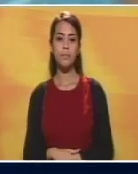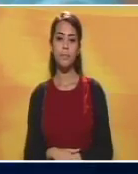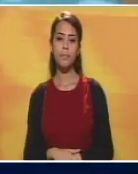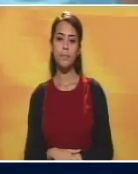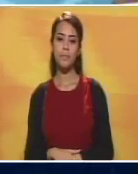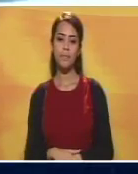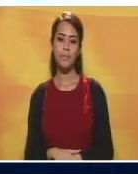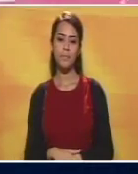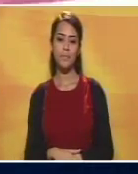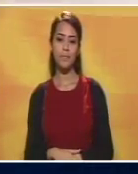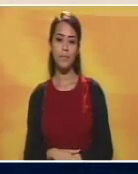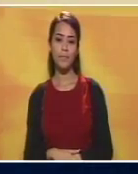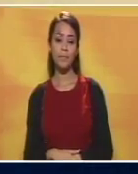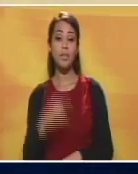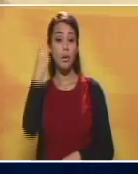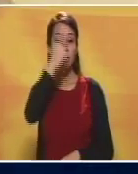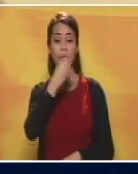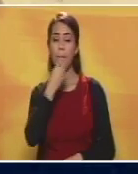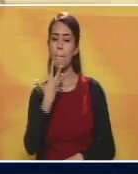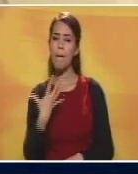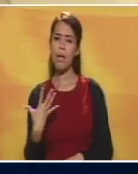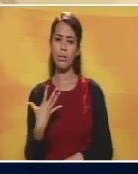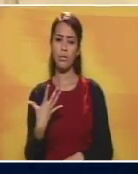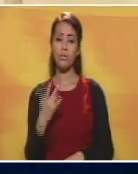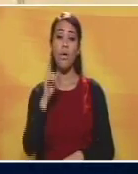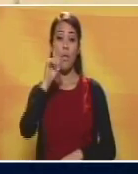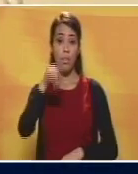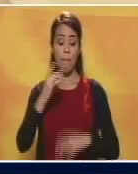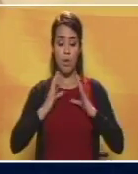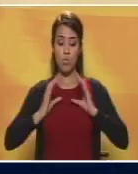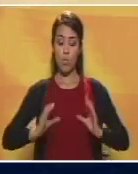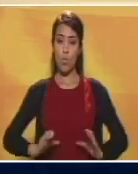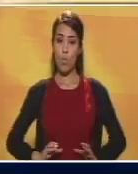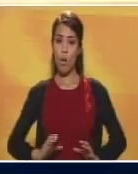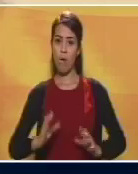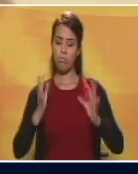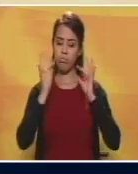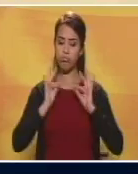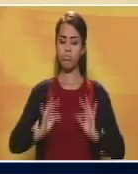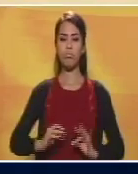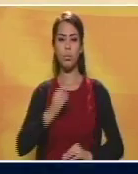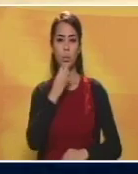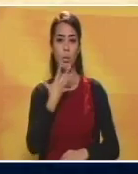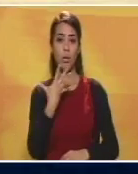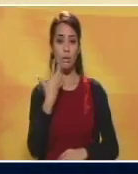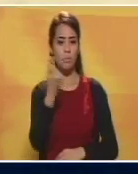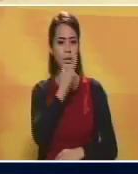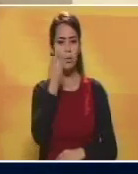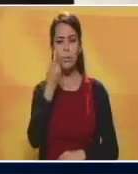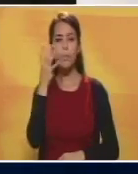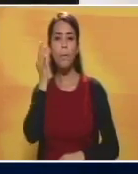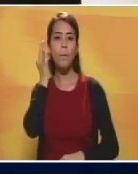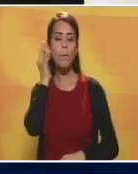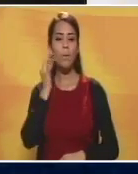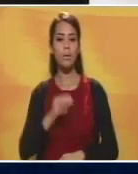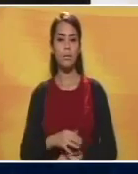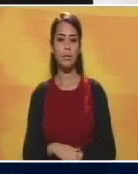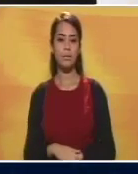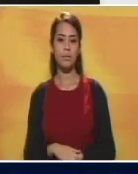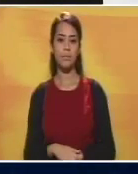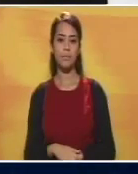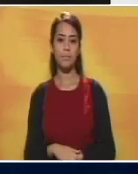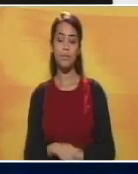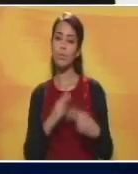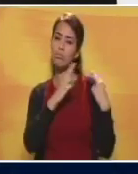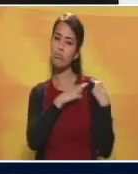una reina de belleza y tiene que tener un rostro hermoso y tiene que tener un cuerpo armónico. Sin embargo, estamos buscando mujeres